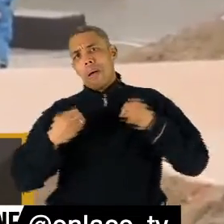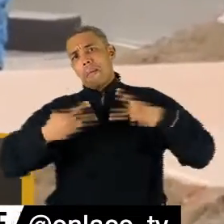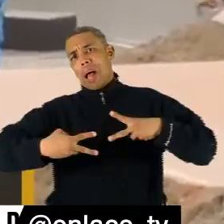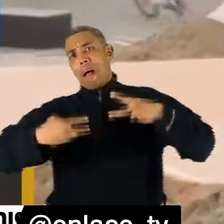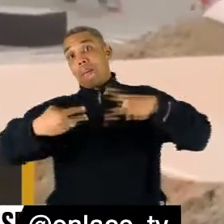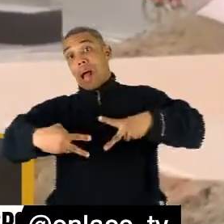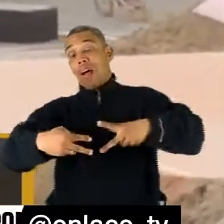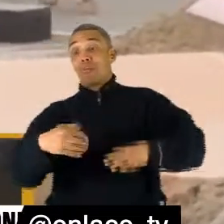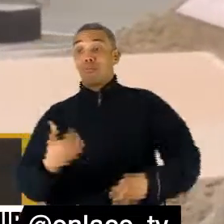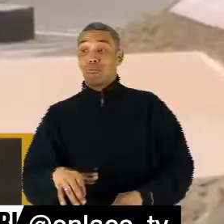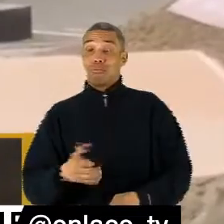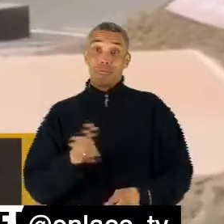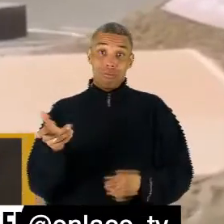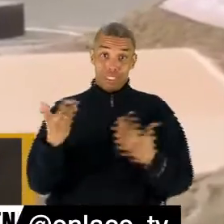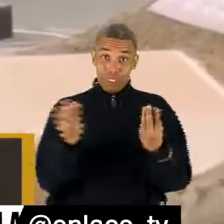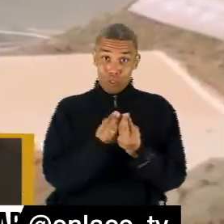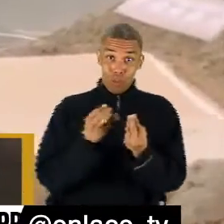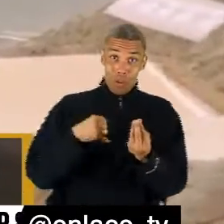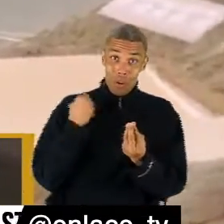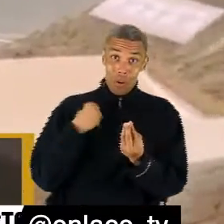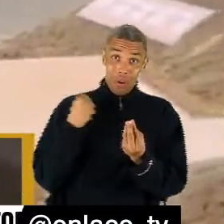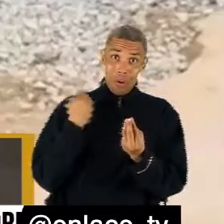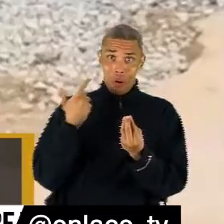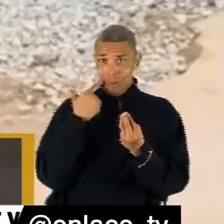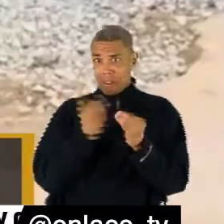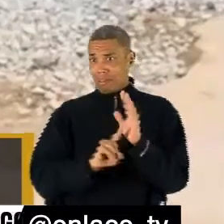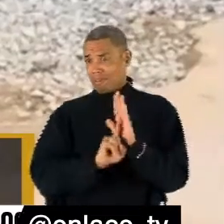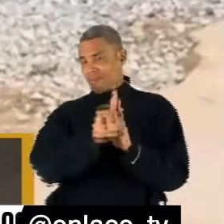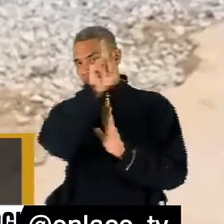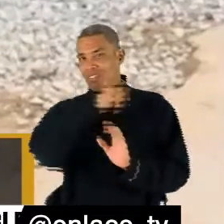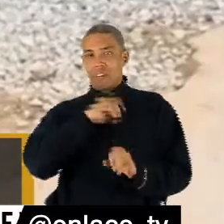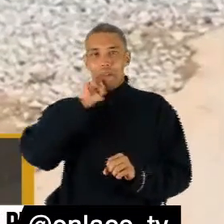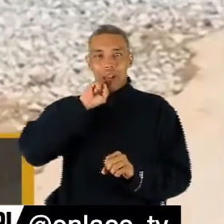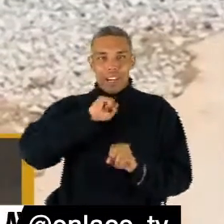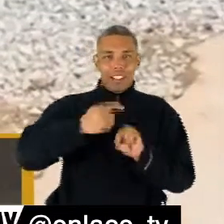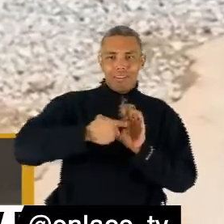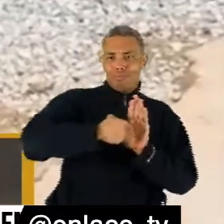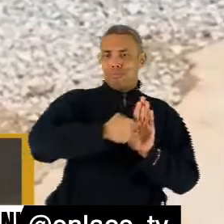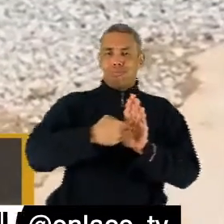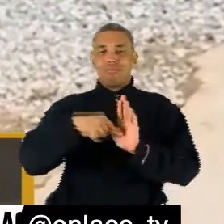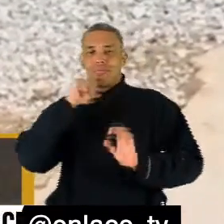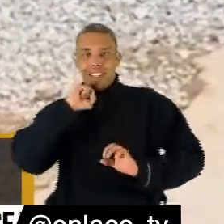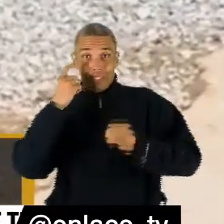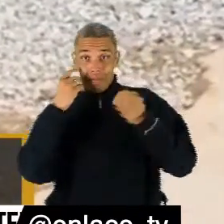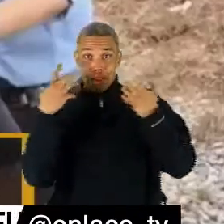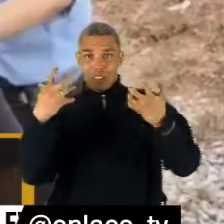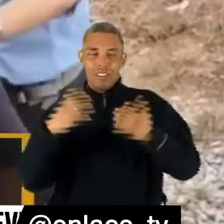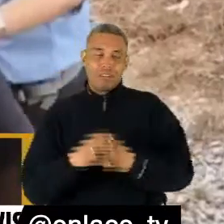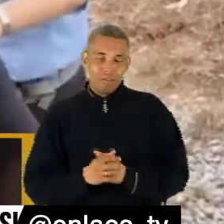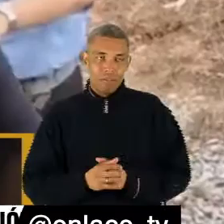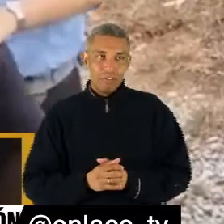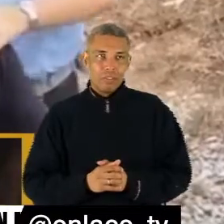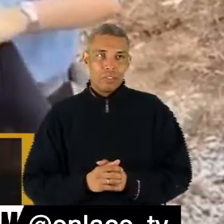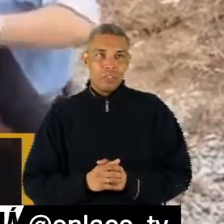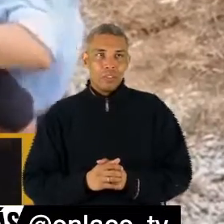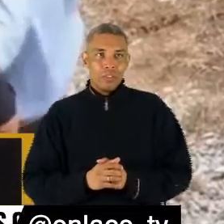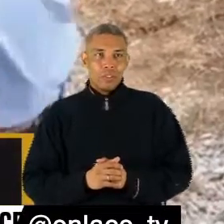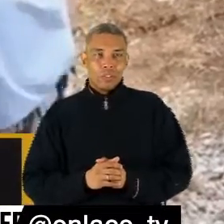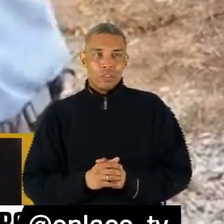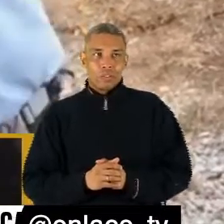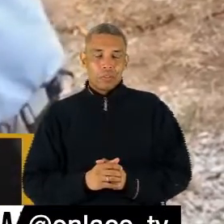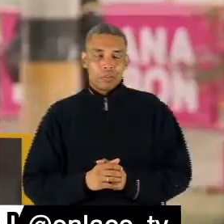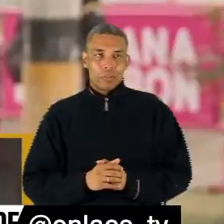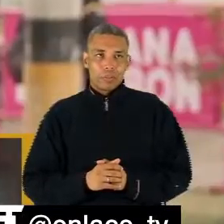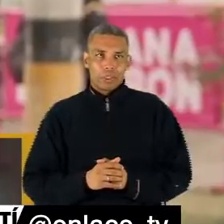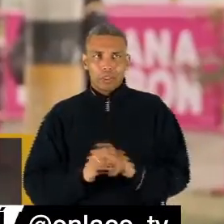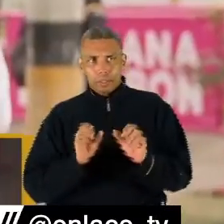en el Campeonato Mundial de BMX efectuado en Medellín del 25 al 29 de mayo. Bueno, se acaba la tercera jornada del Mundial.